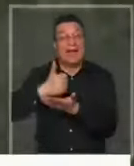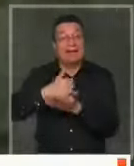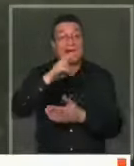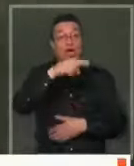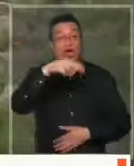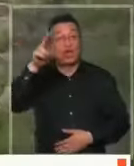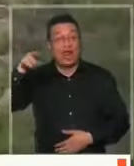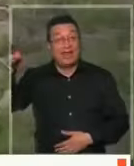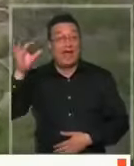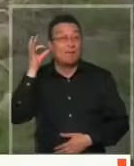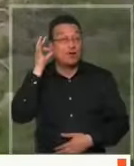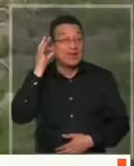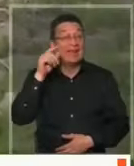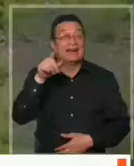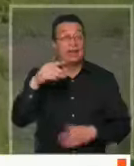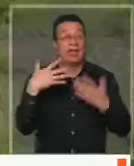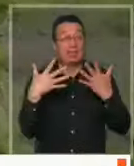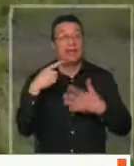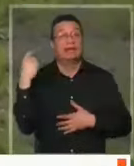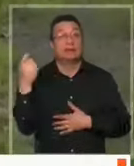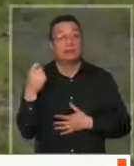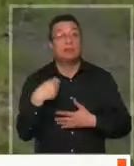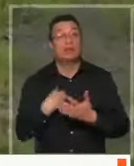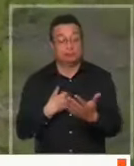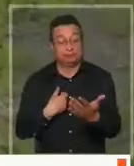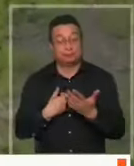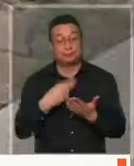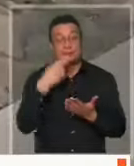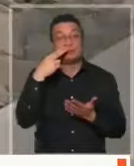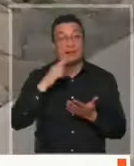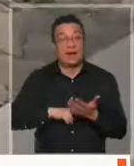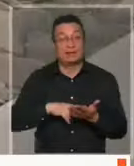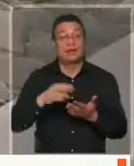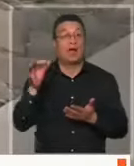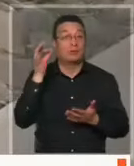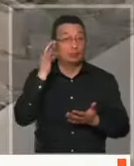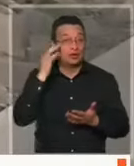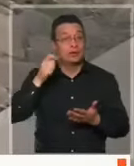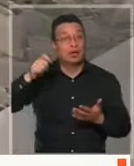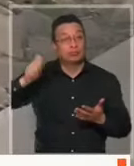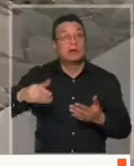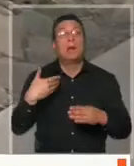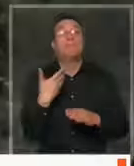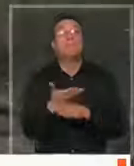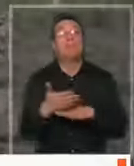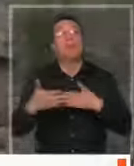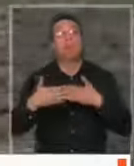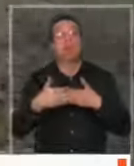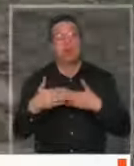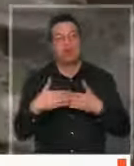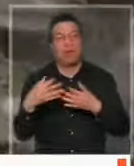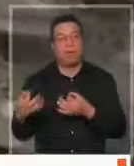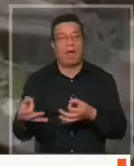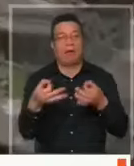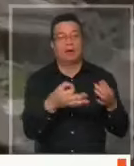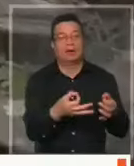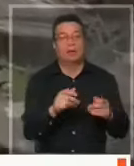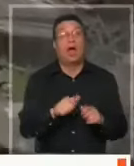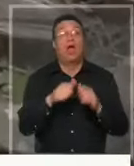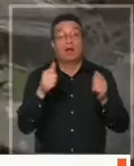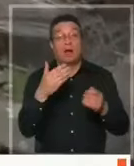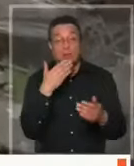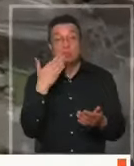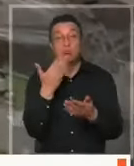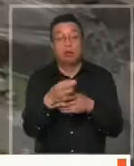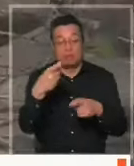Isabel Valenzuela, informó que el 10 de septiembre recibió una carta enviada por la magistrada ofreciendo disculpas por lo ocurrido. Además, habría propuesto reponer